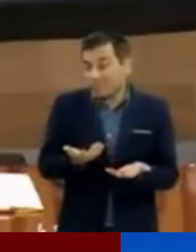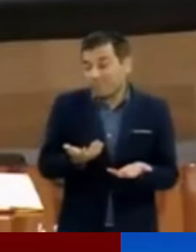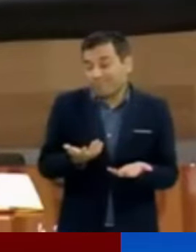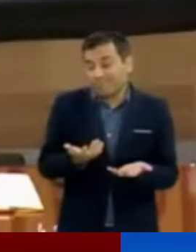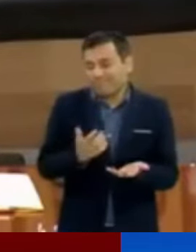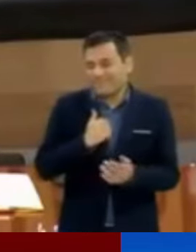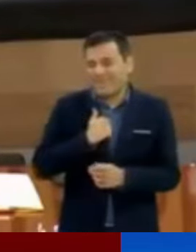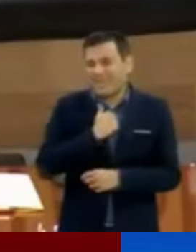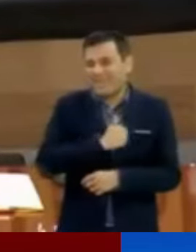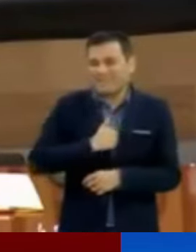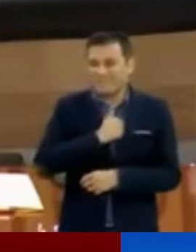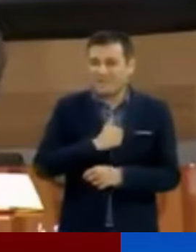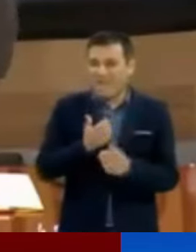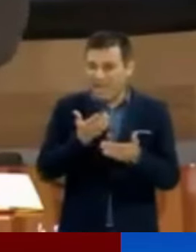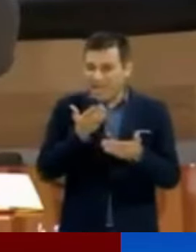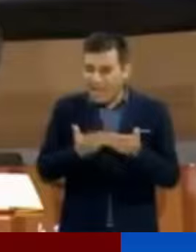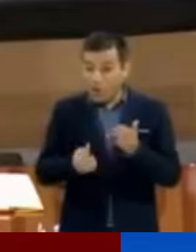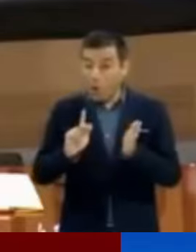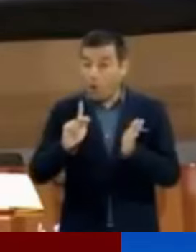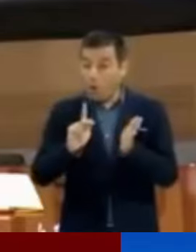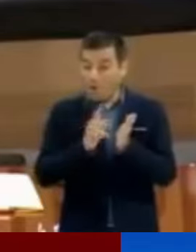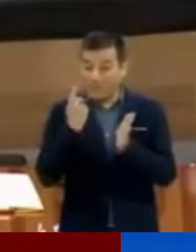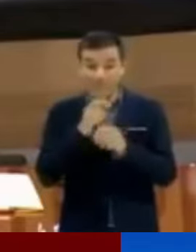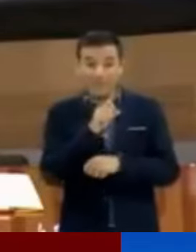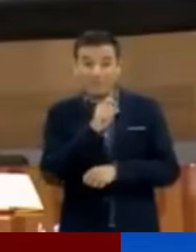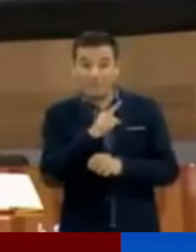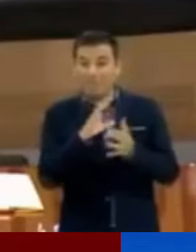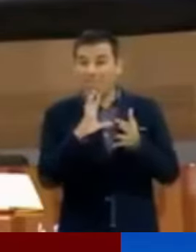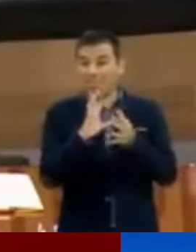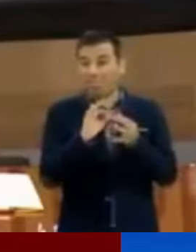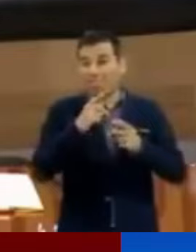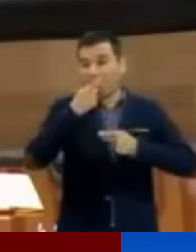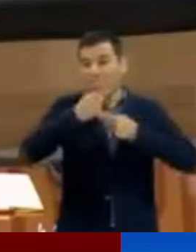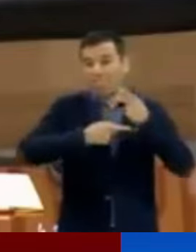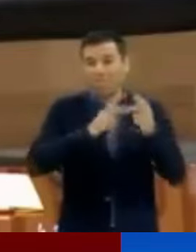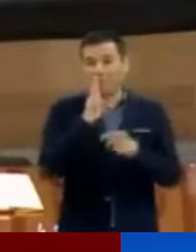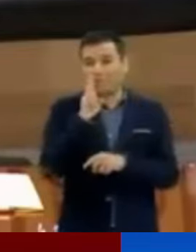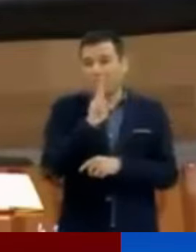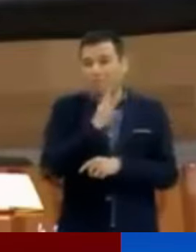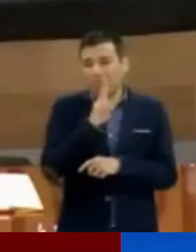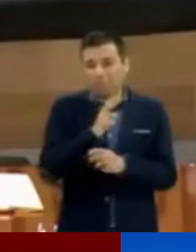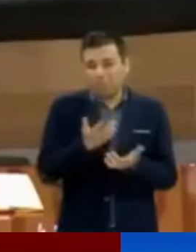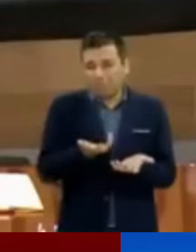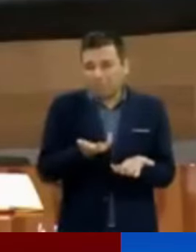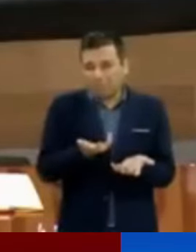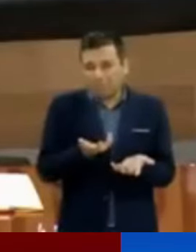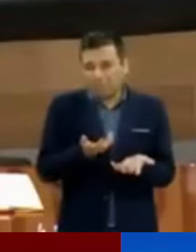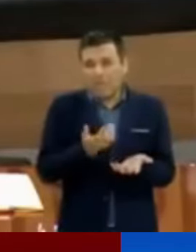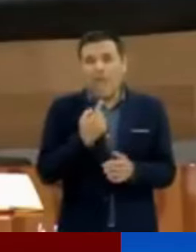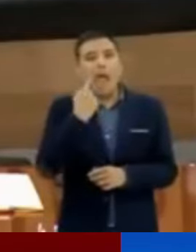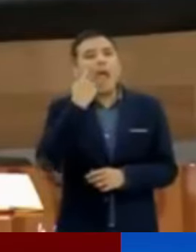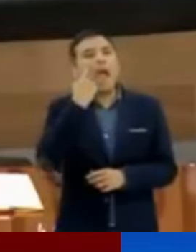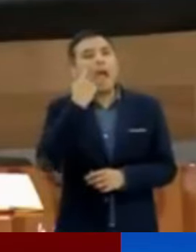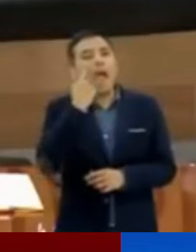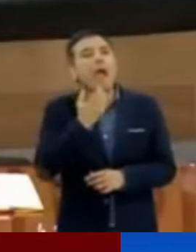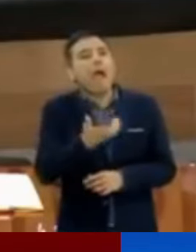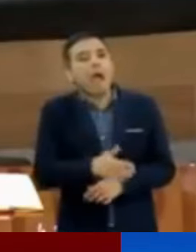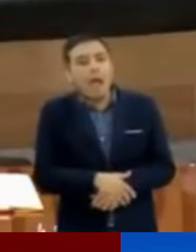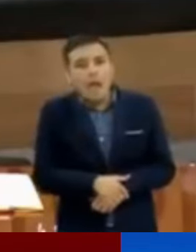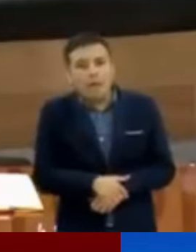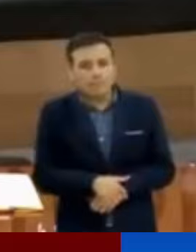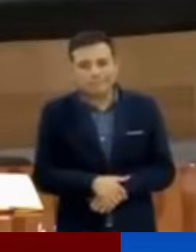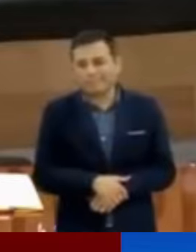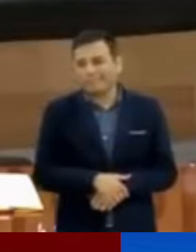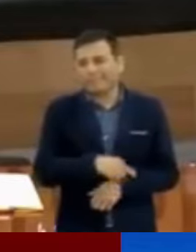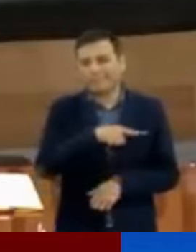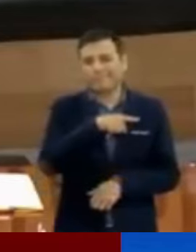que venir aquí nuevamente a escuchar discursos vacíos, porque ahí están los hechos, y en los hechos es evidente y